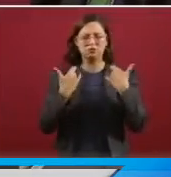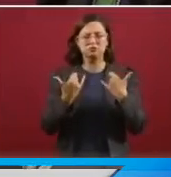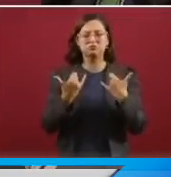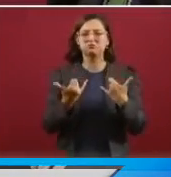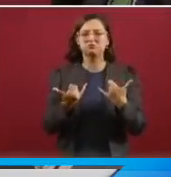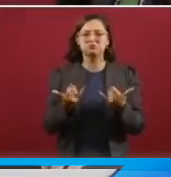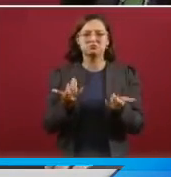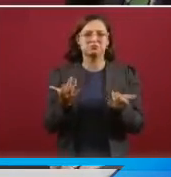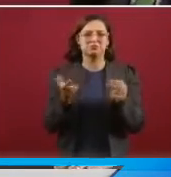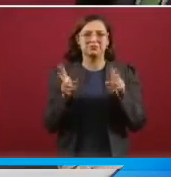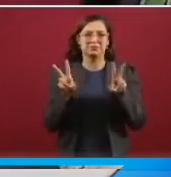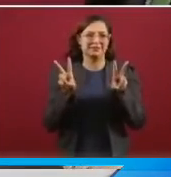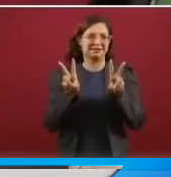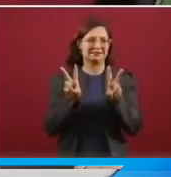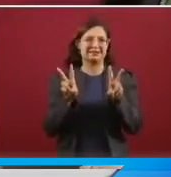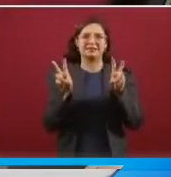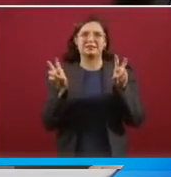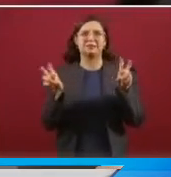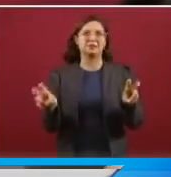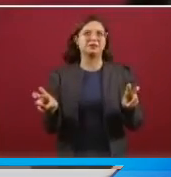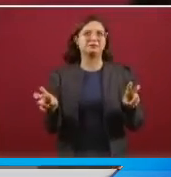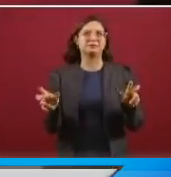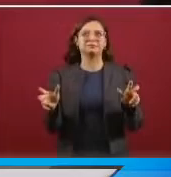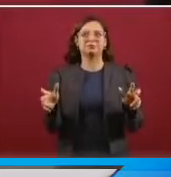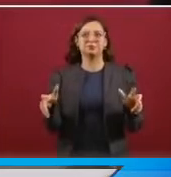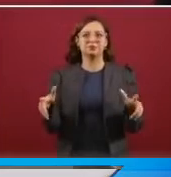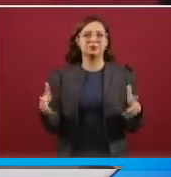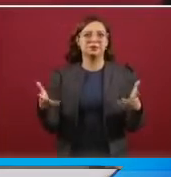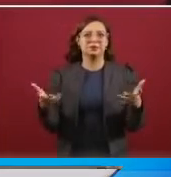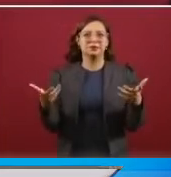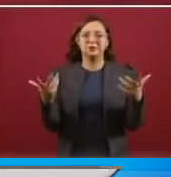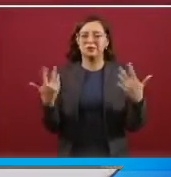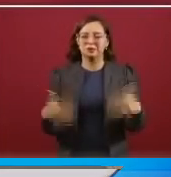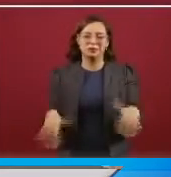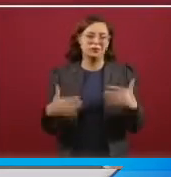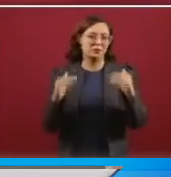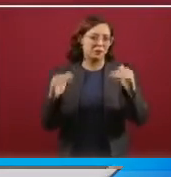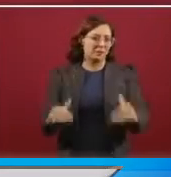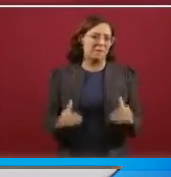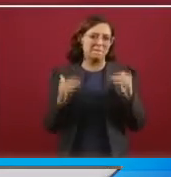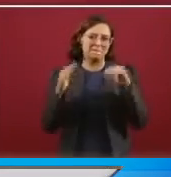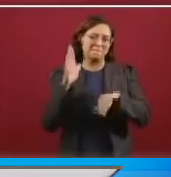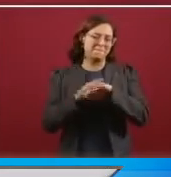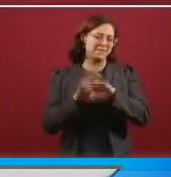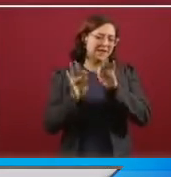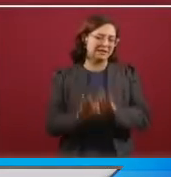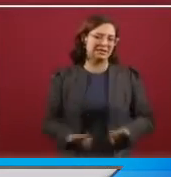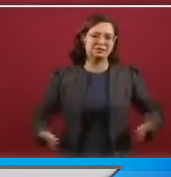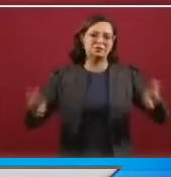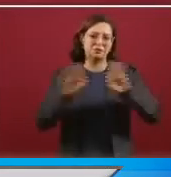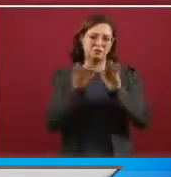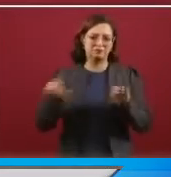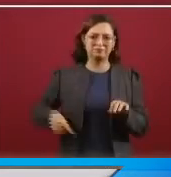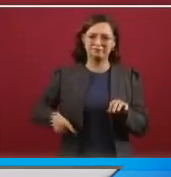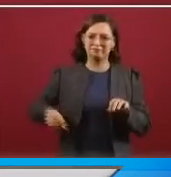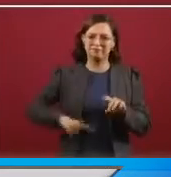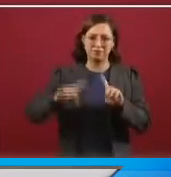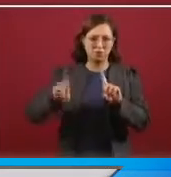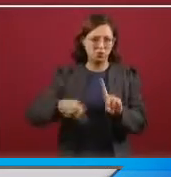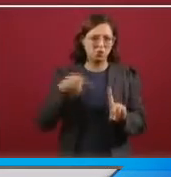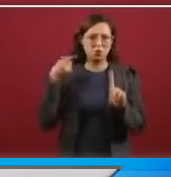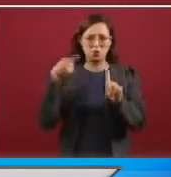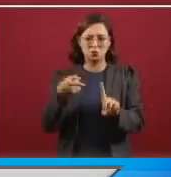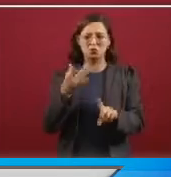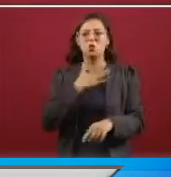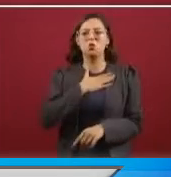un asunto de la más alta prioridad. El día de ayer el presidente sostuvo una